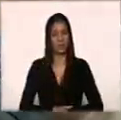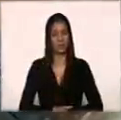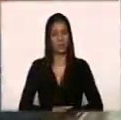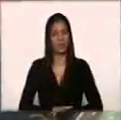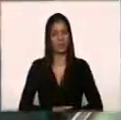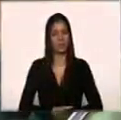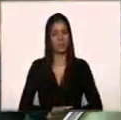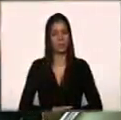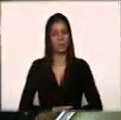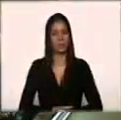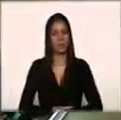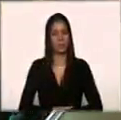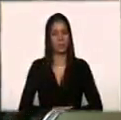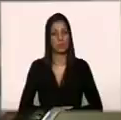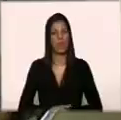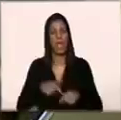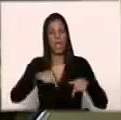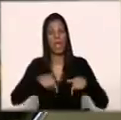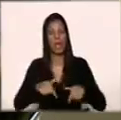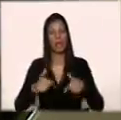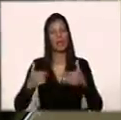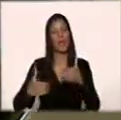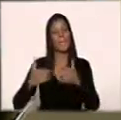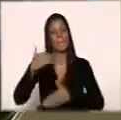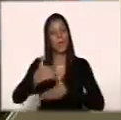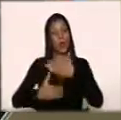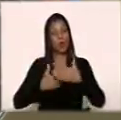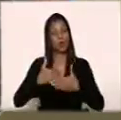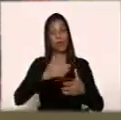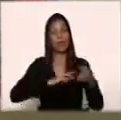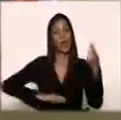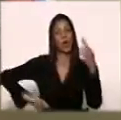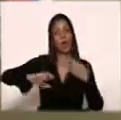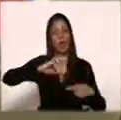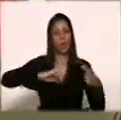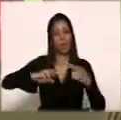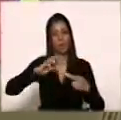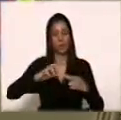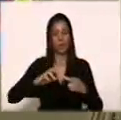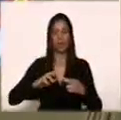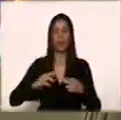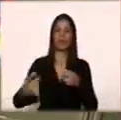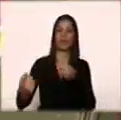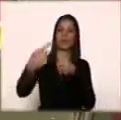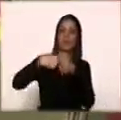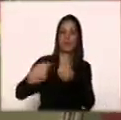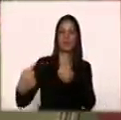decirle al pueblo que este es un proceso revolucionario de inclusión,